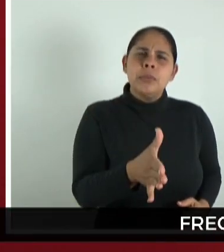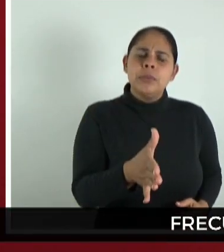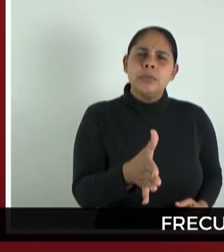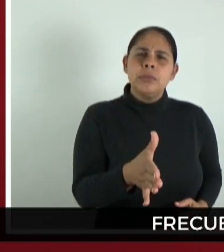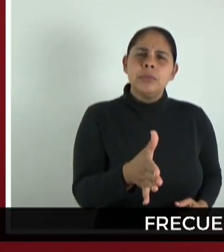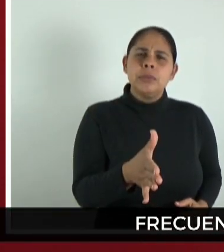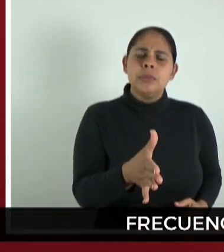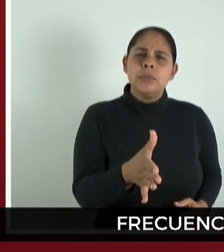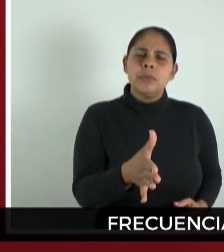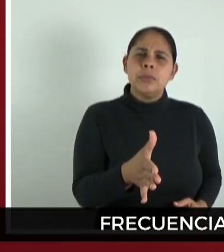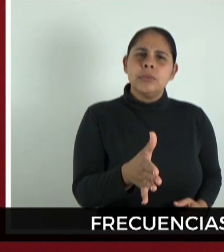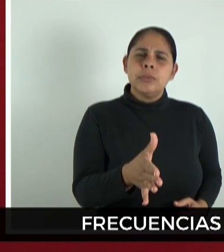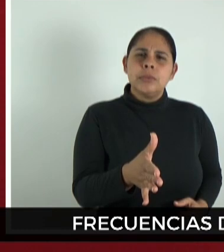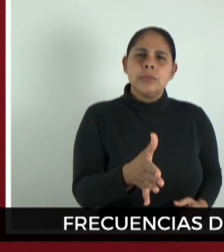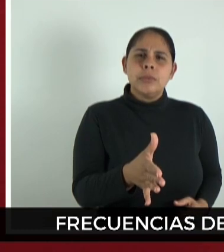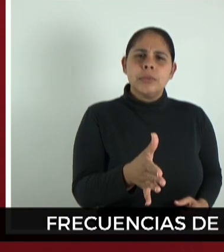Porque energes,